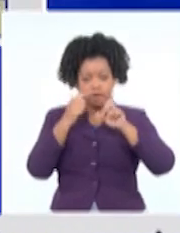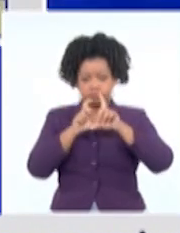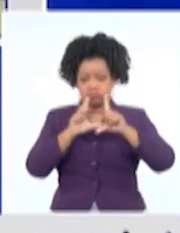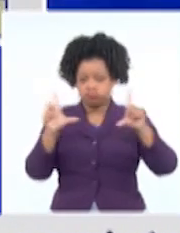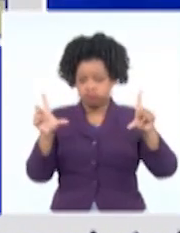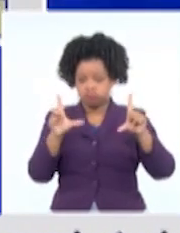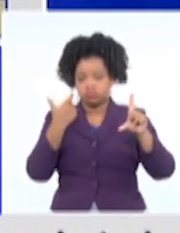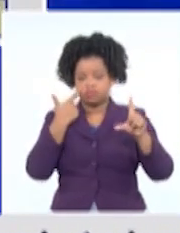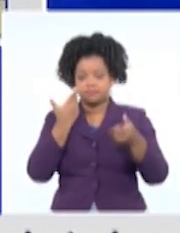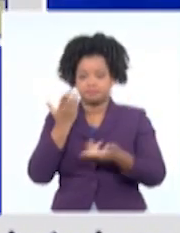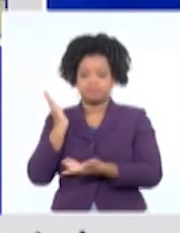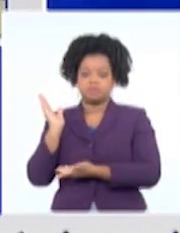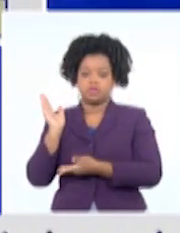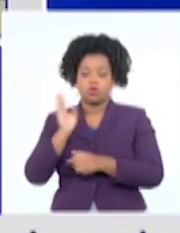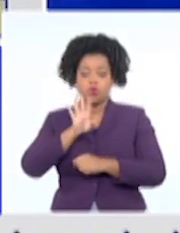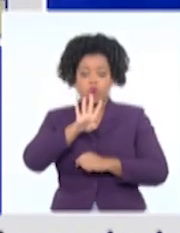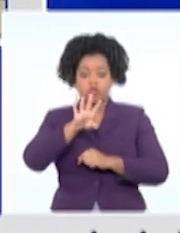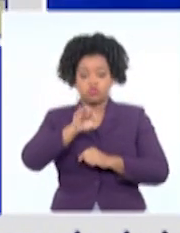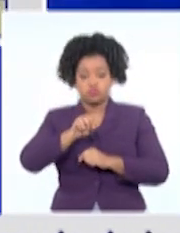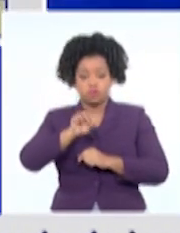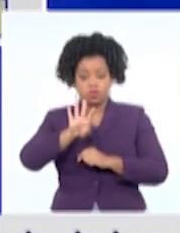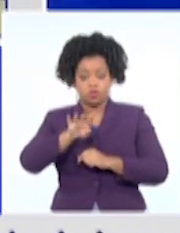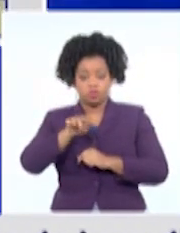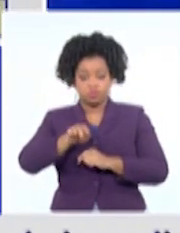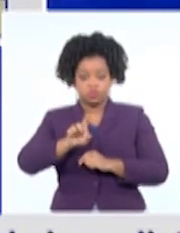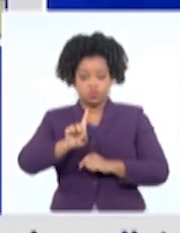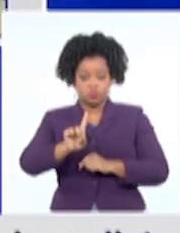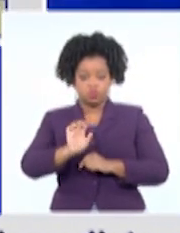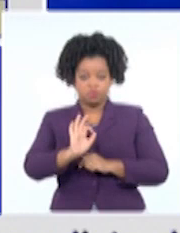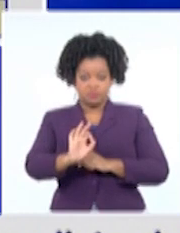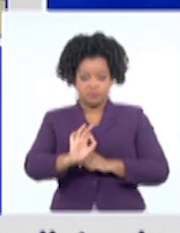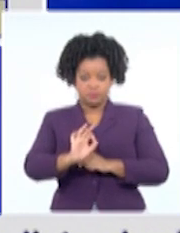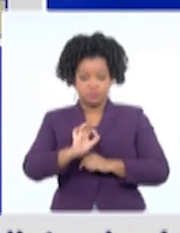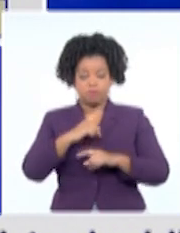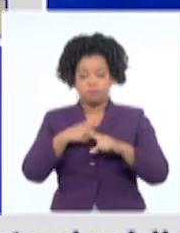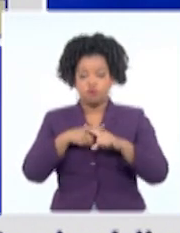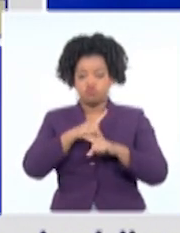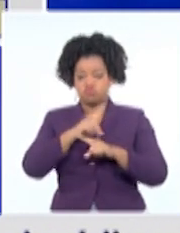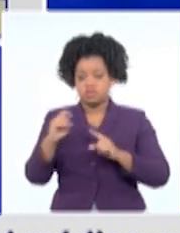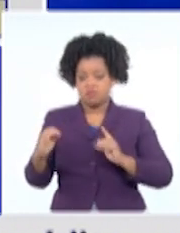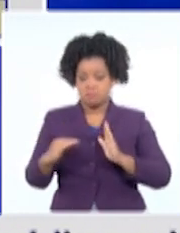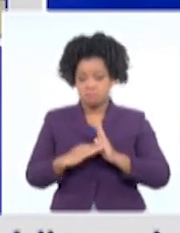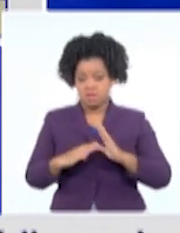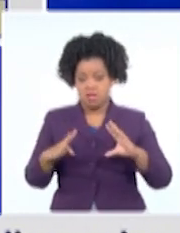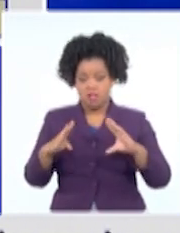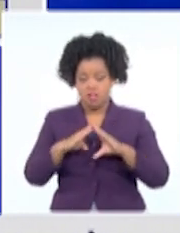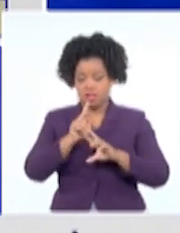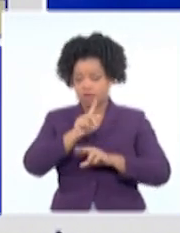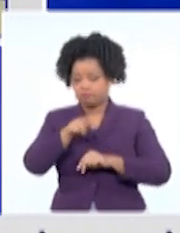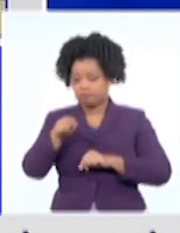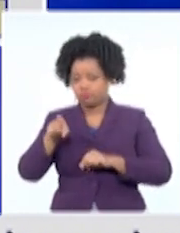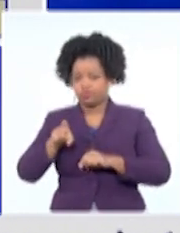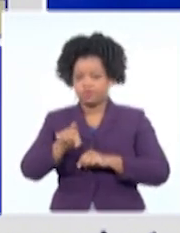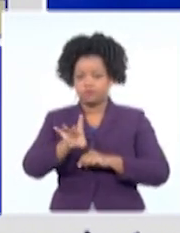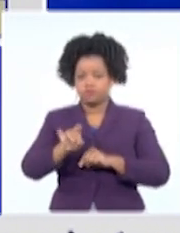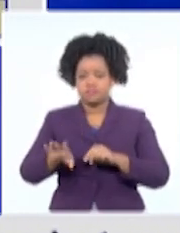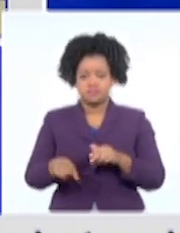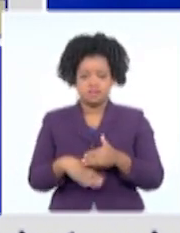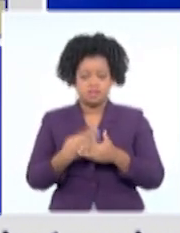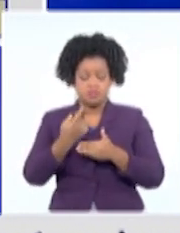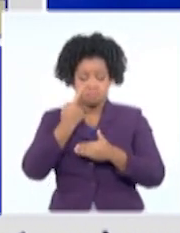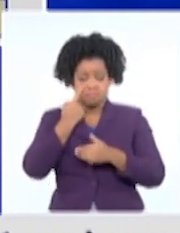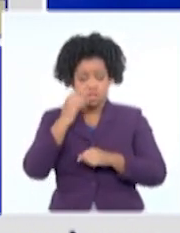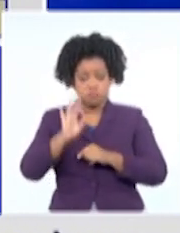de 404,1 por 100.000 habitantes en los últimos 15 días, realmente es una incidencia